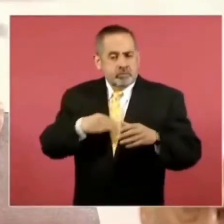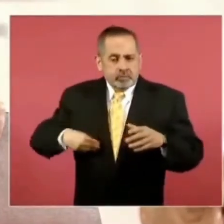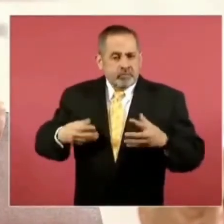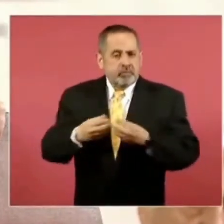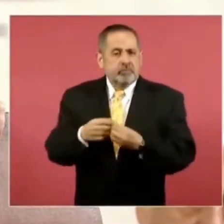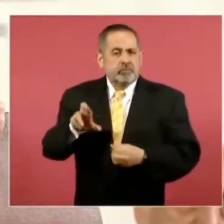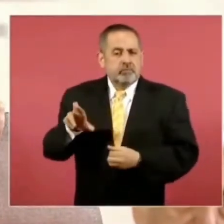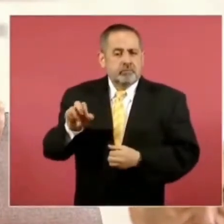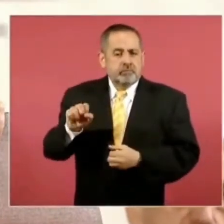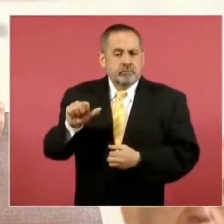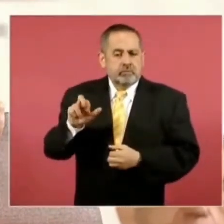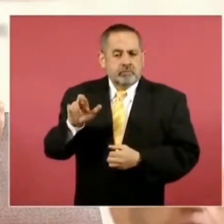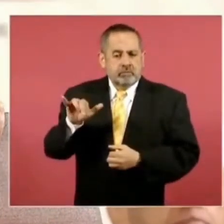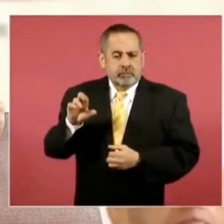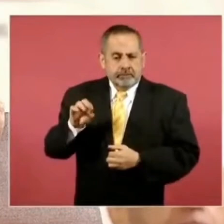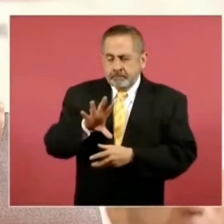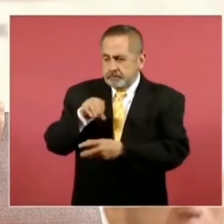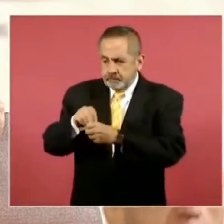Rosario,